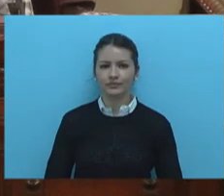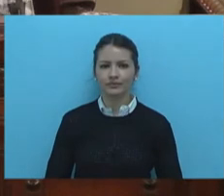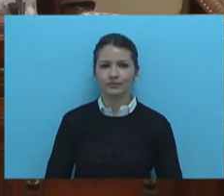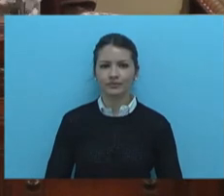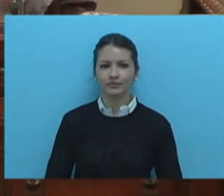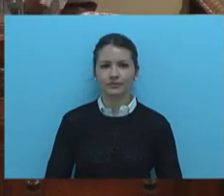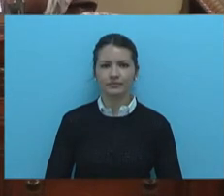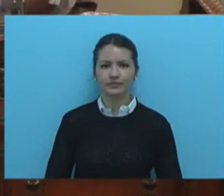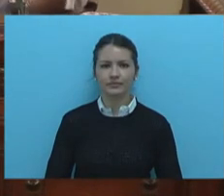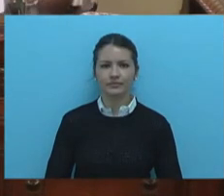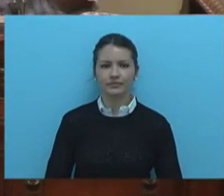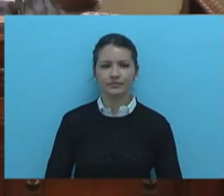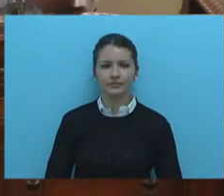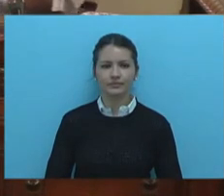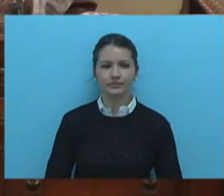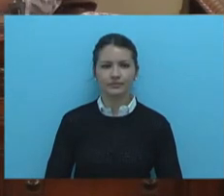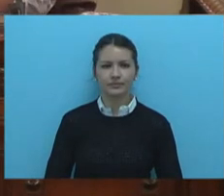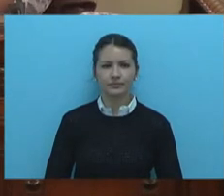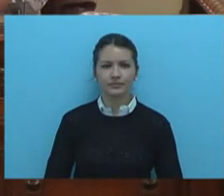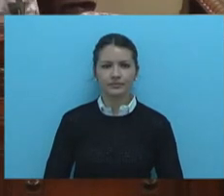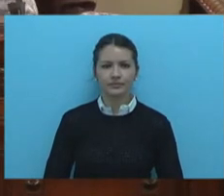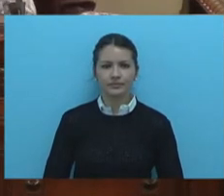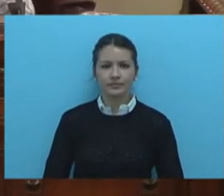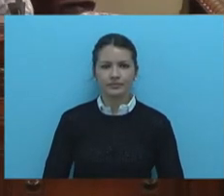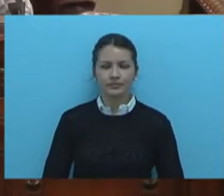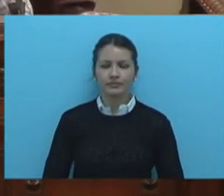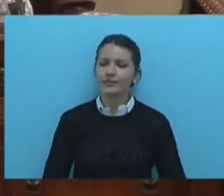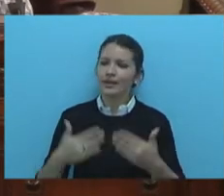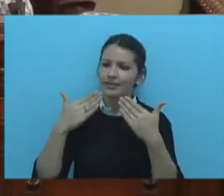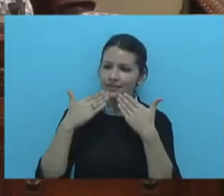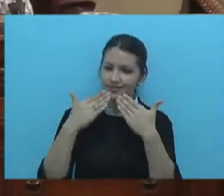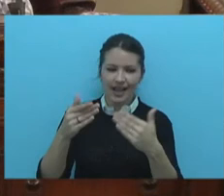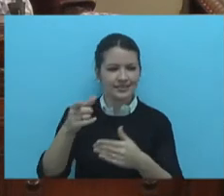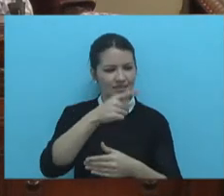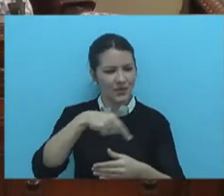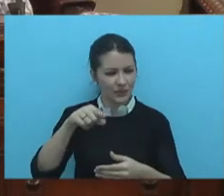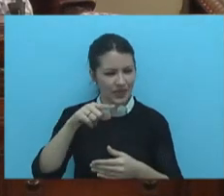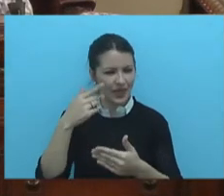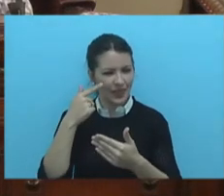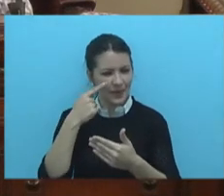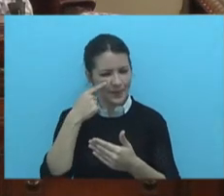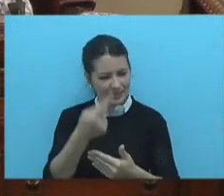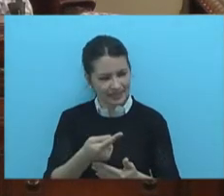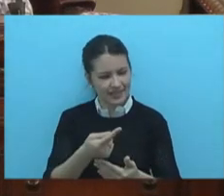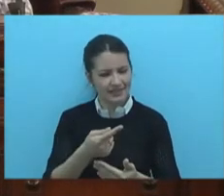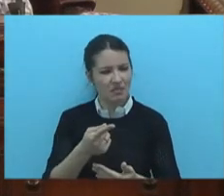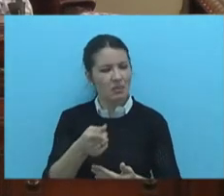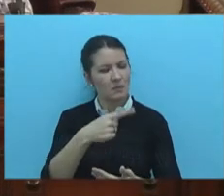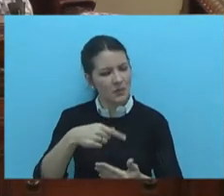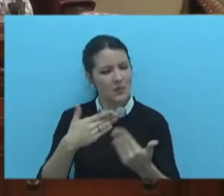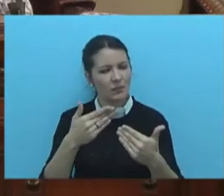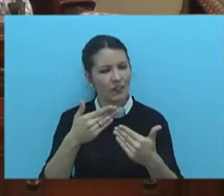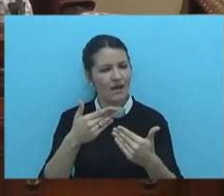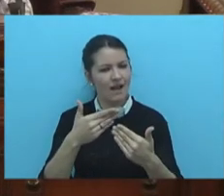recinto. Bueno, chicos, muchas gracias por la visita. Bueno, espero que haya sido